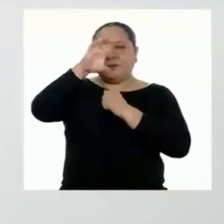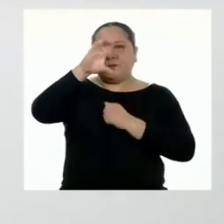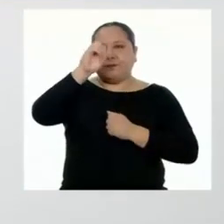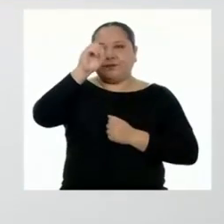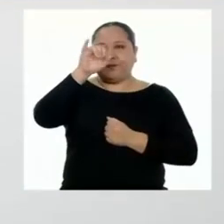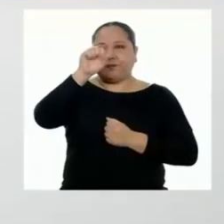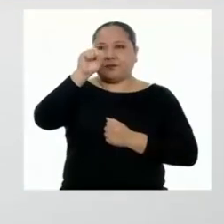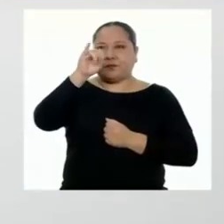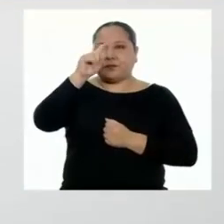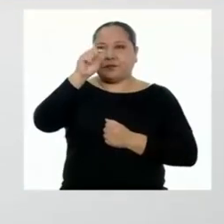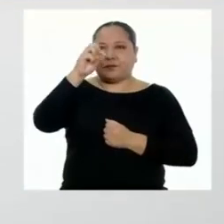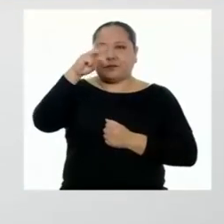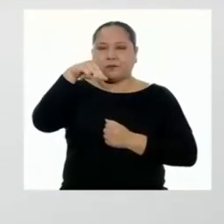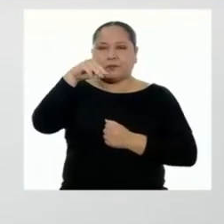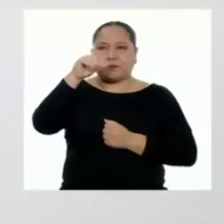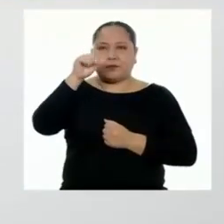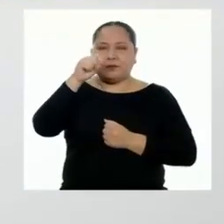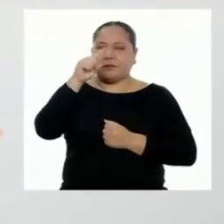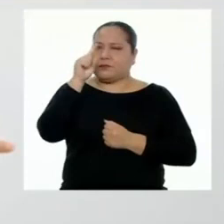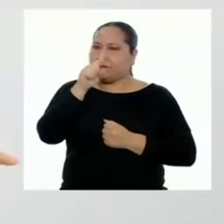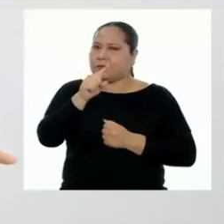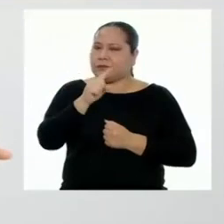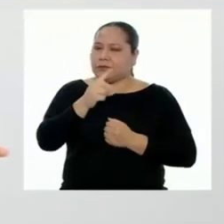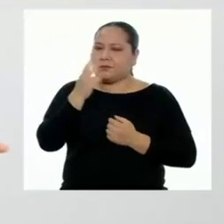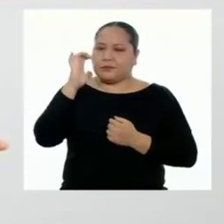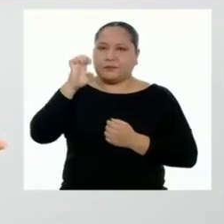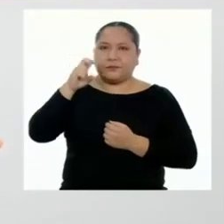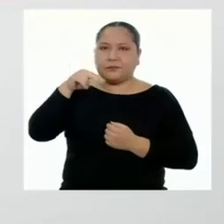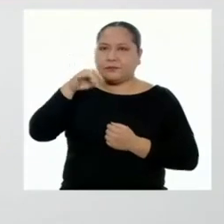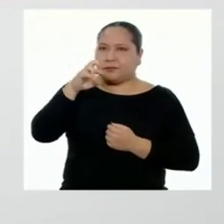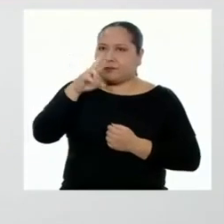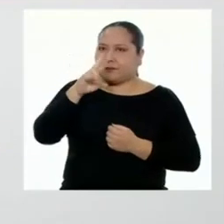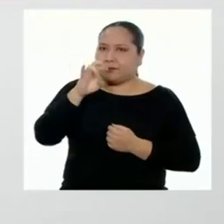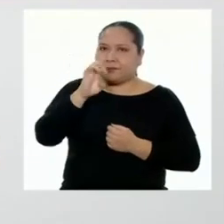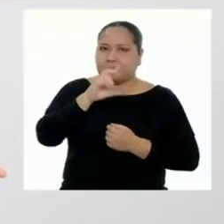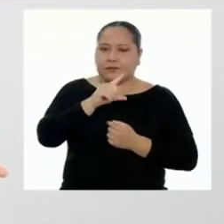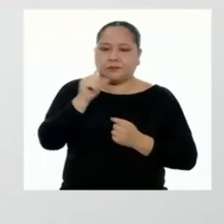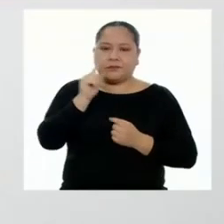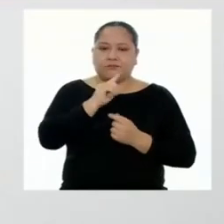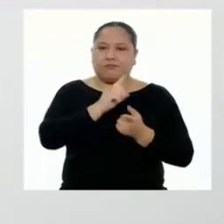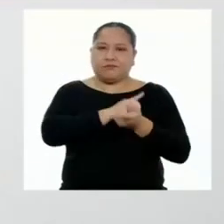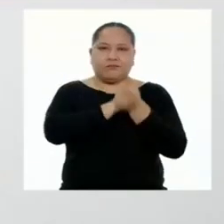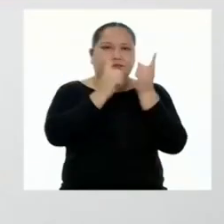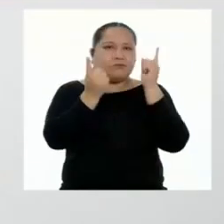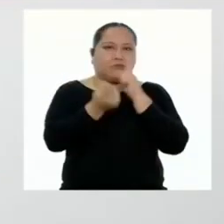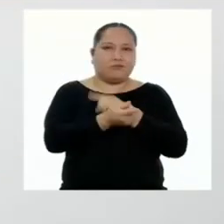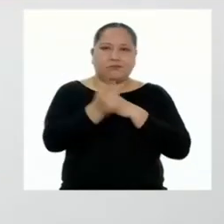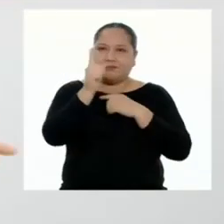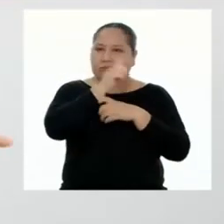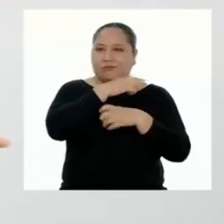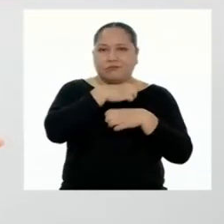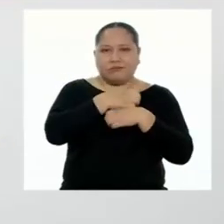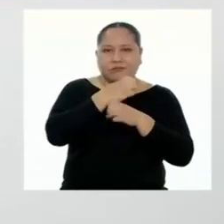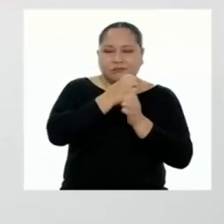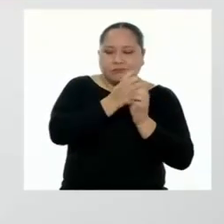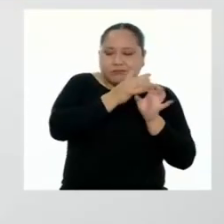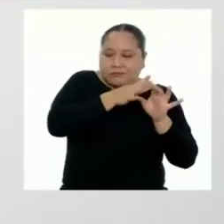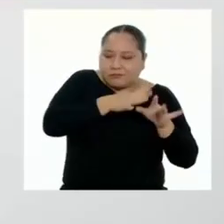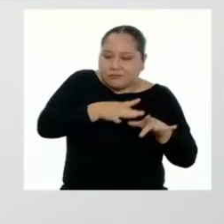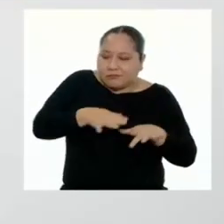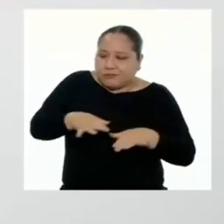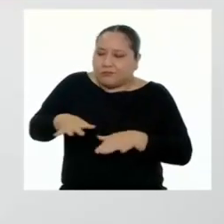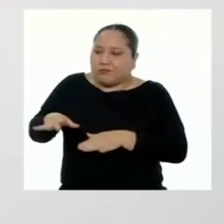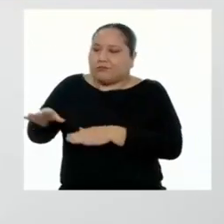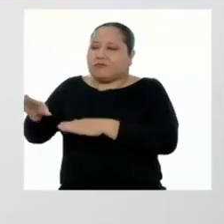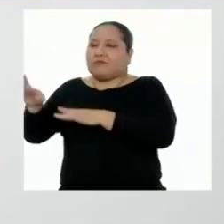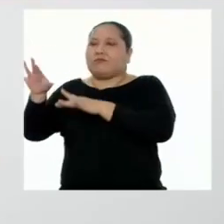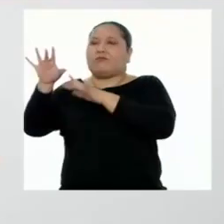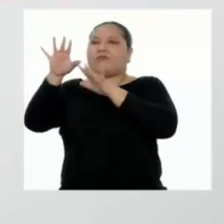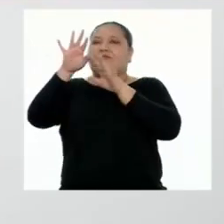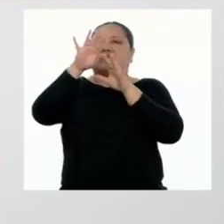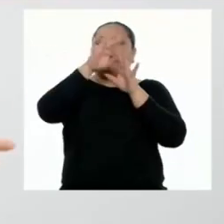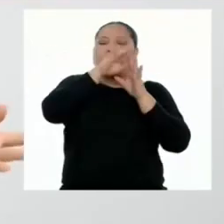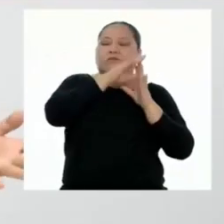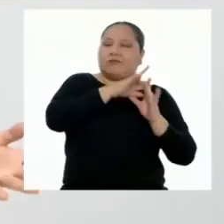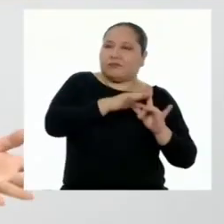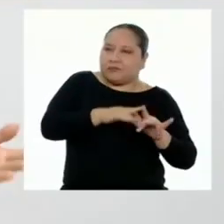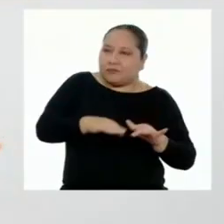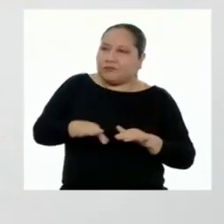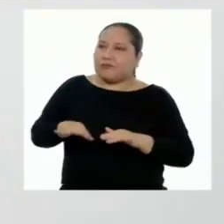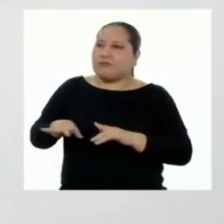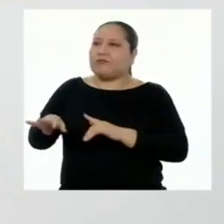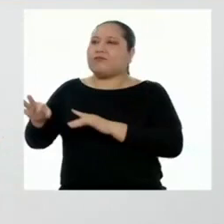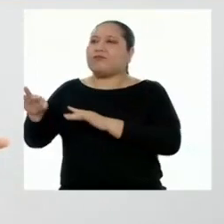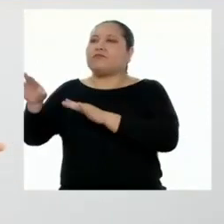como la materia se conservan, no se crean ni se destruyen. Entonces, solo fluyen, es decir, siguen